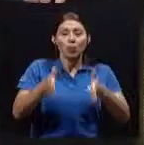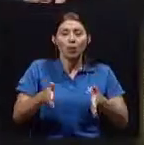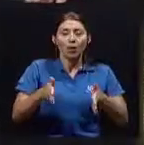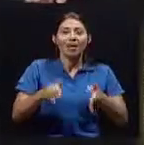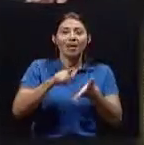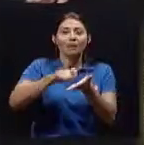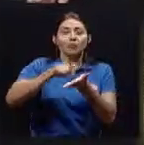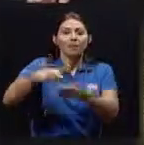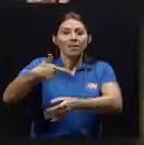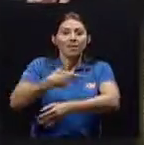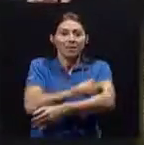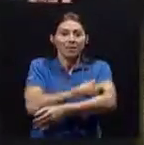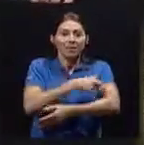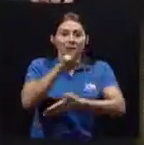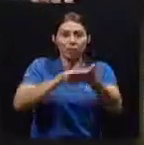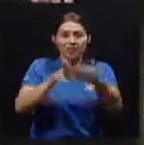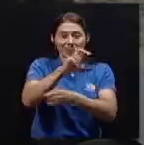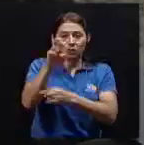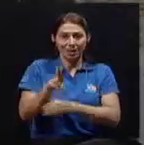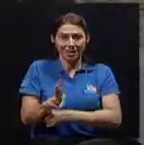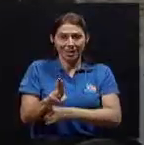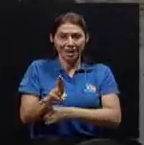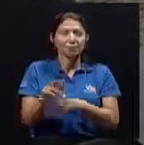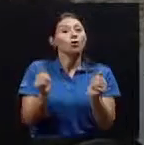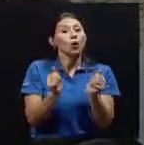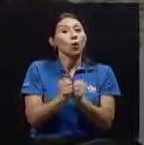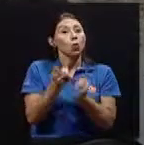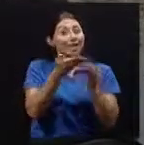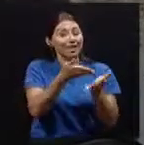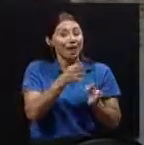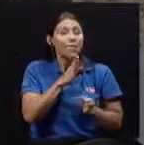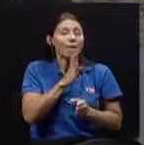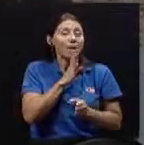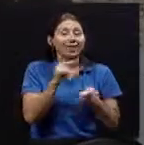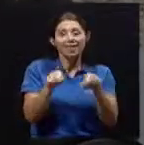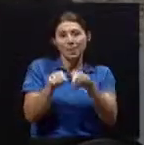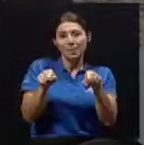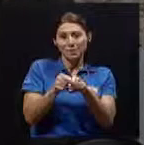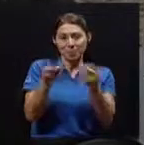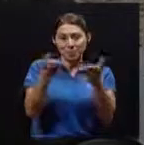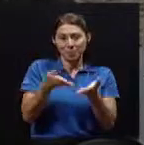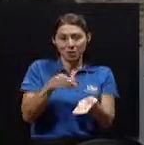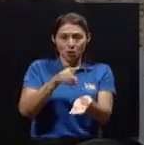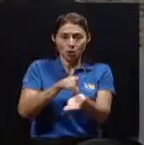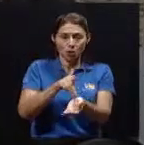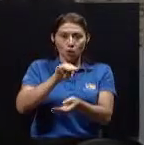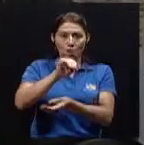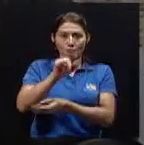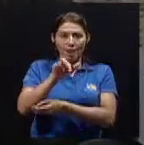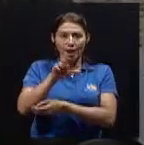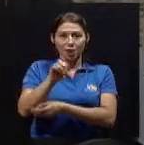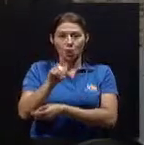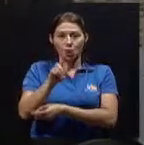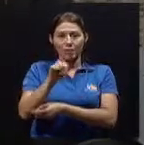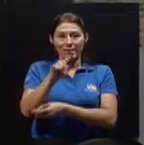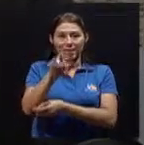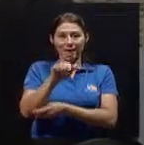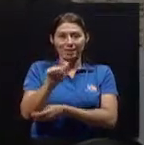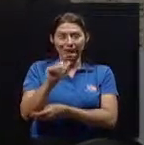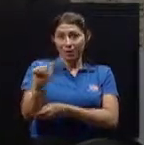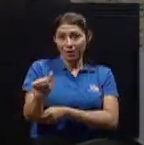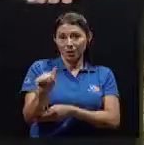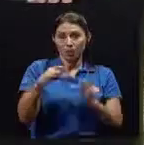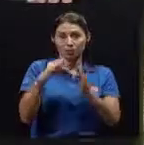Escuela de Enfermería de la Universidad de Costa Rica. Con doña Ana Ibis Campos vamos a conversar y también nos acompaña el doctor Marco